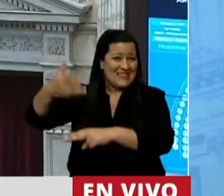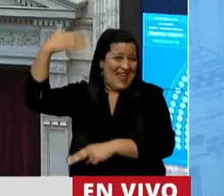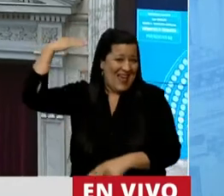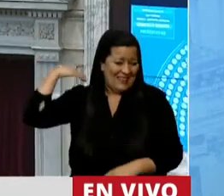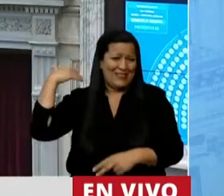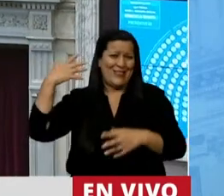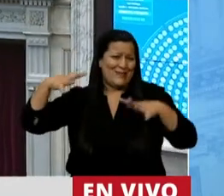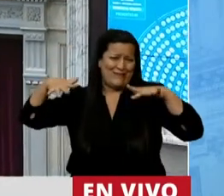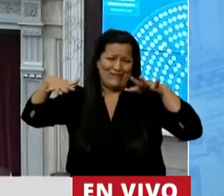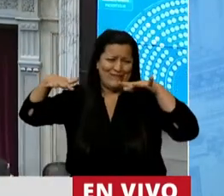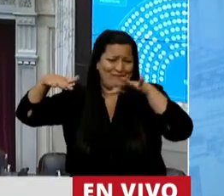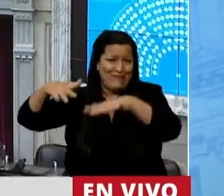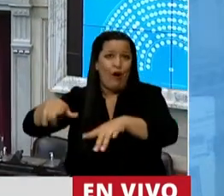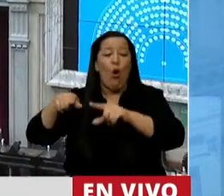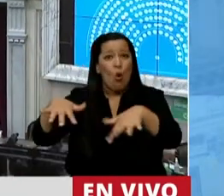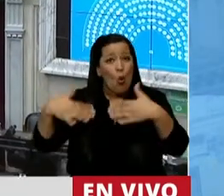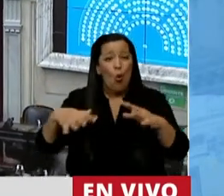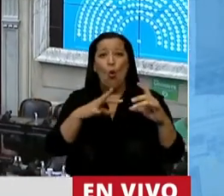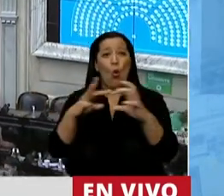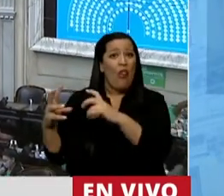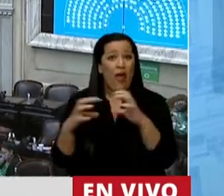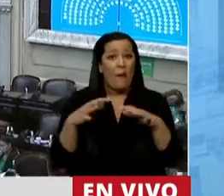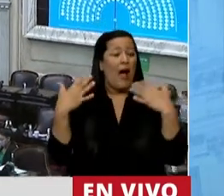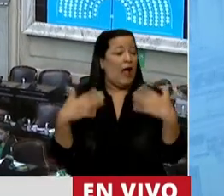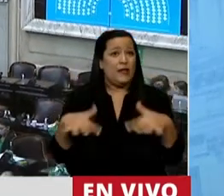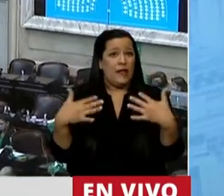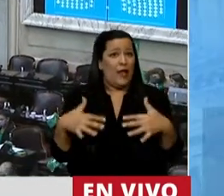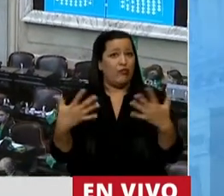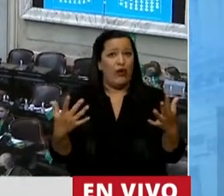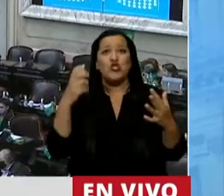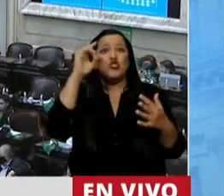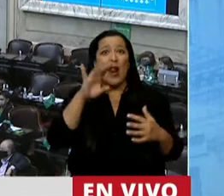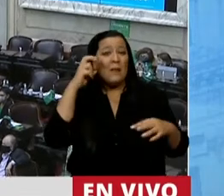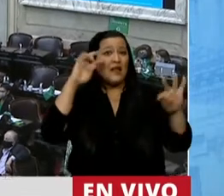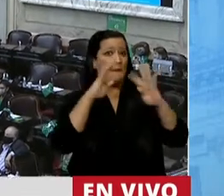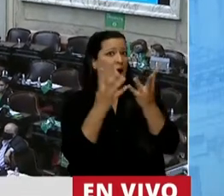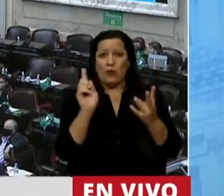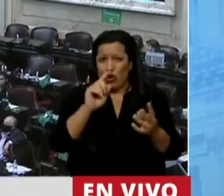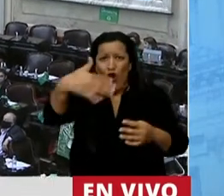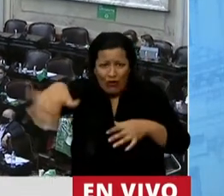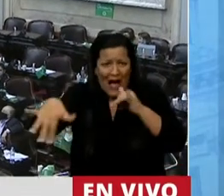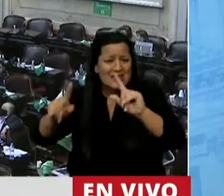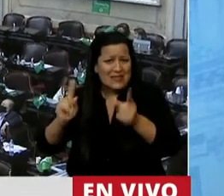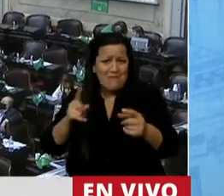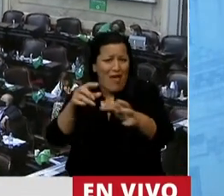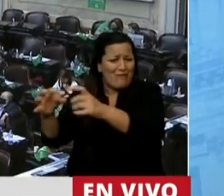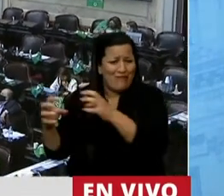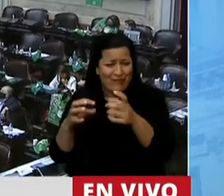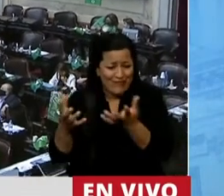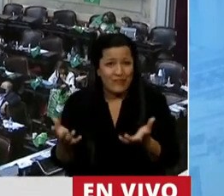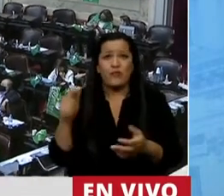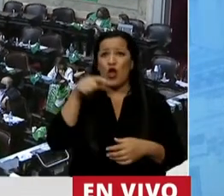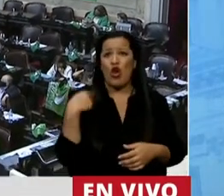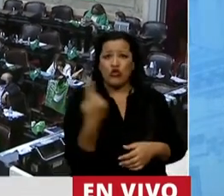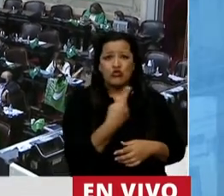que fortaleció un debate que excedió los límites del Parlamento. Como militantes peronistas somos